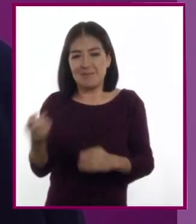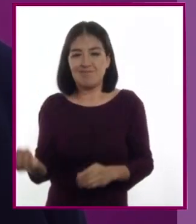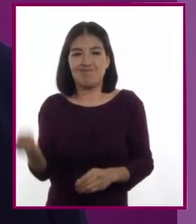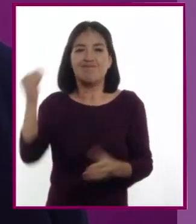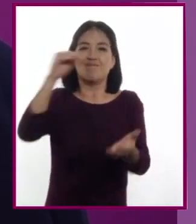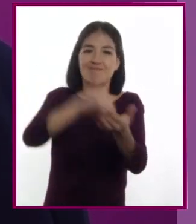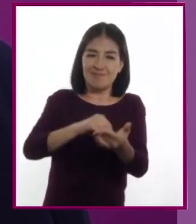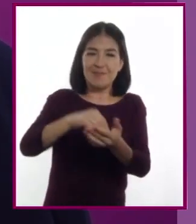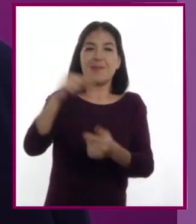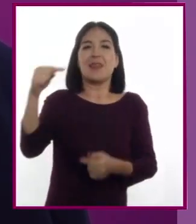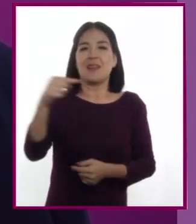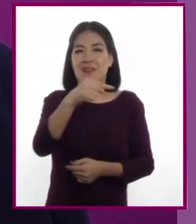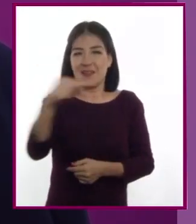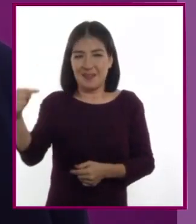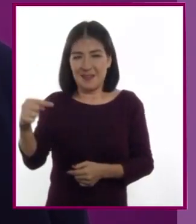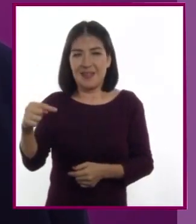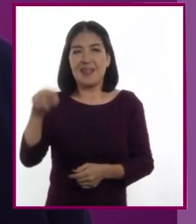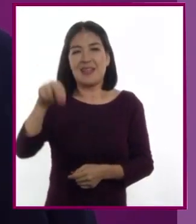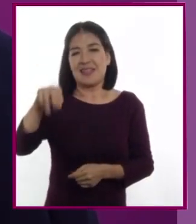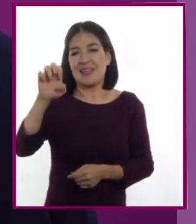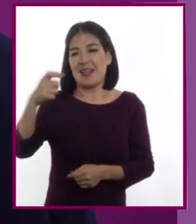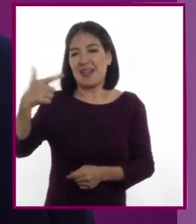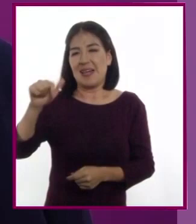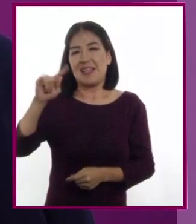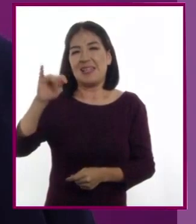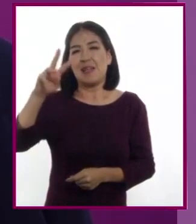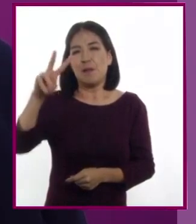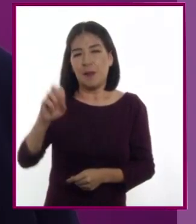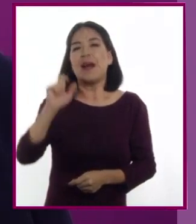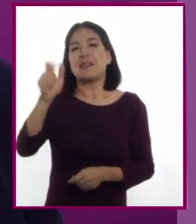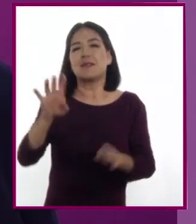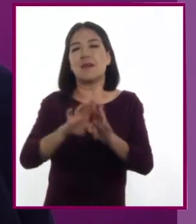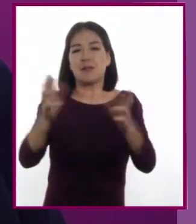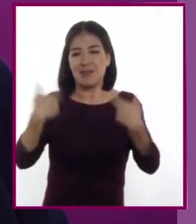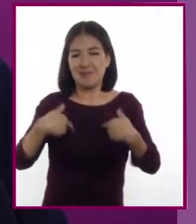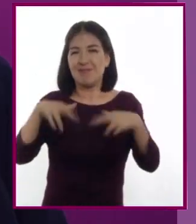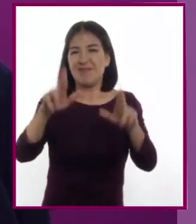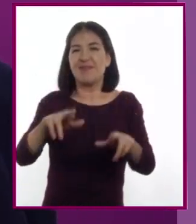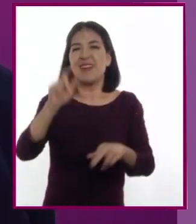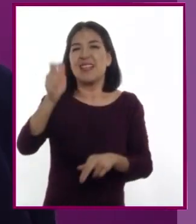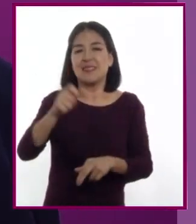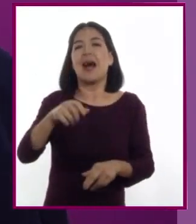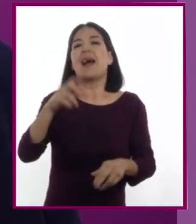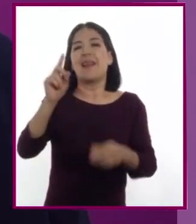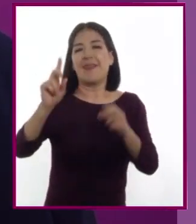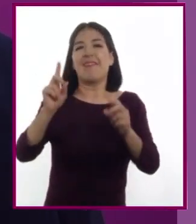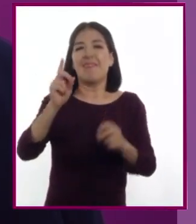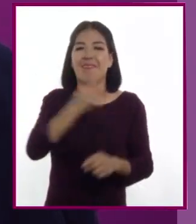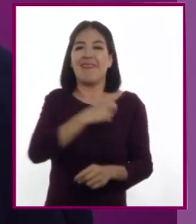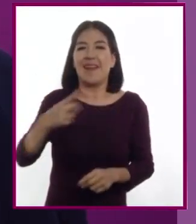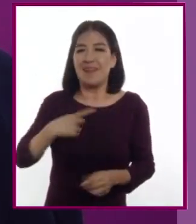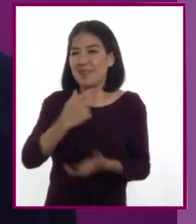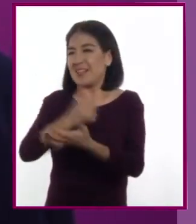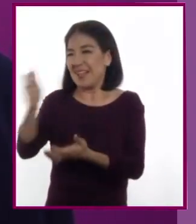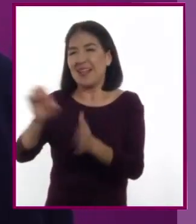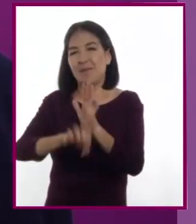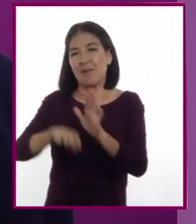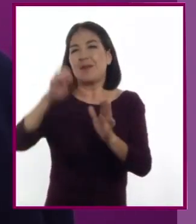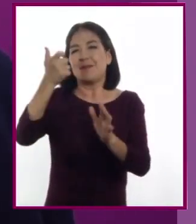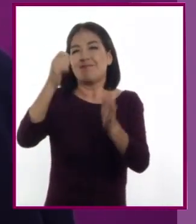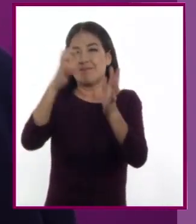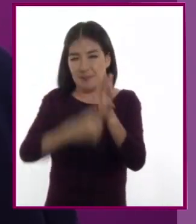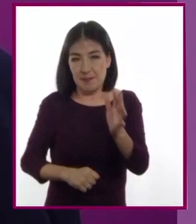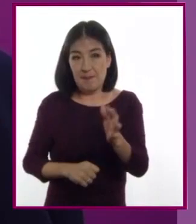representar los números, las deudas, por ejemplo, una de tantas cosas. La otra es